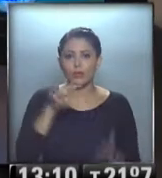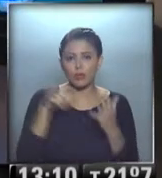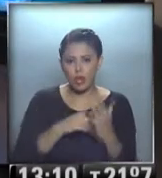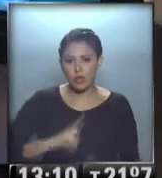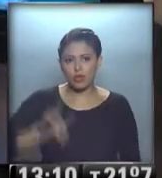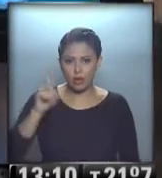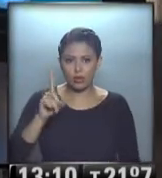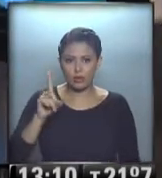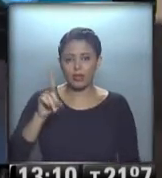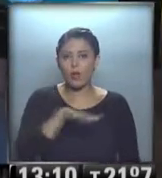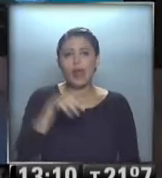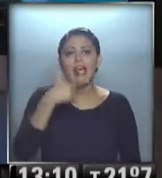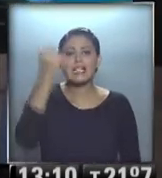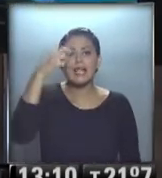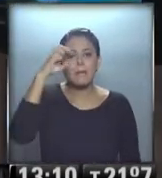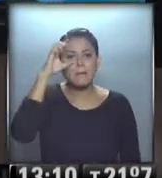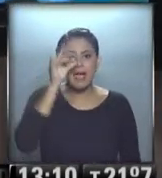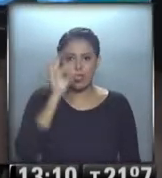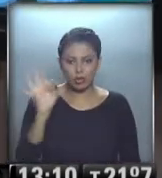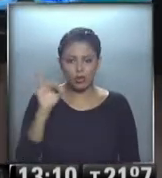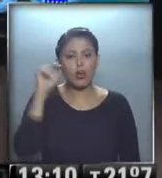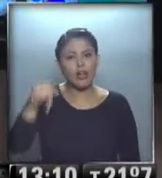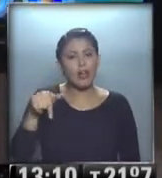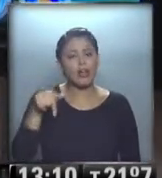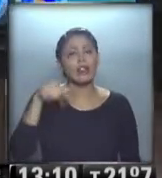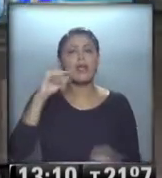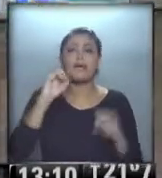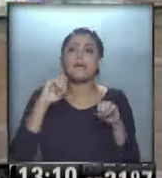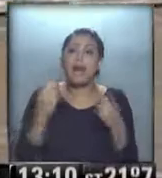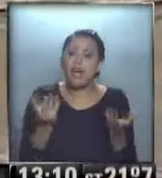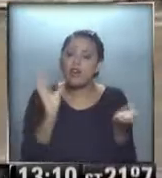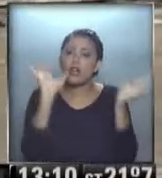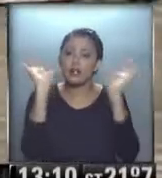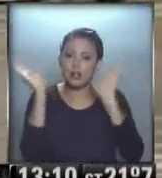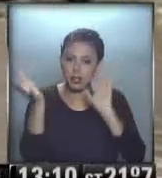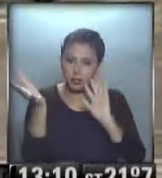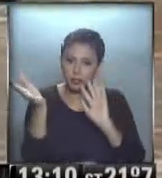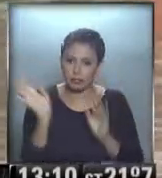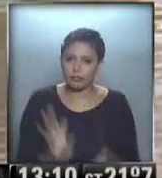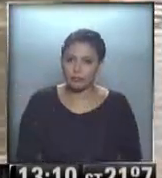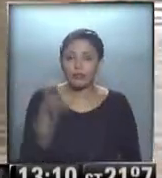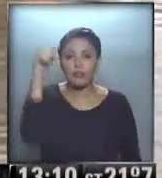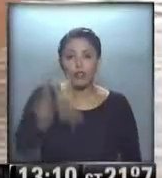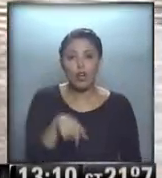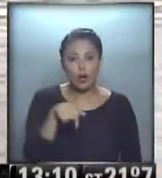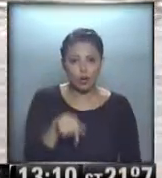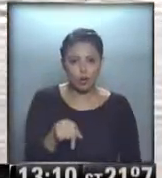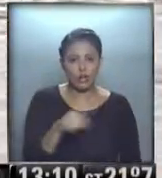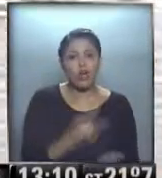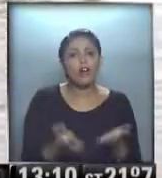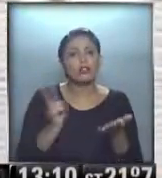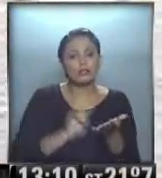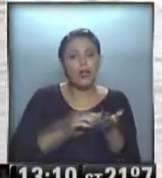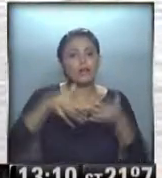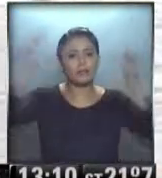provincia de buenos aires en san pedro están justamente teniendo un mejoramiento temporario hoy mismo va a volver a